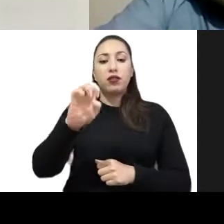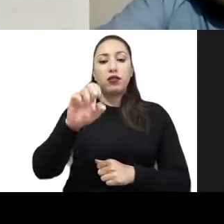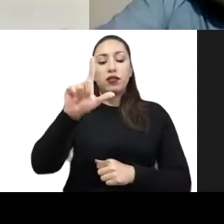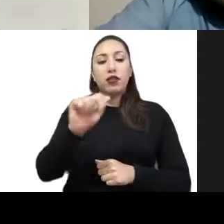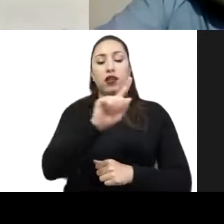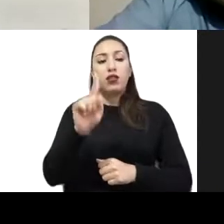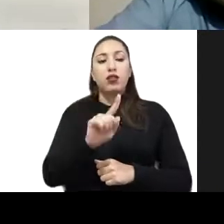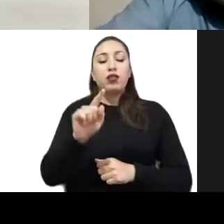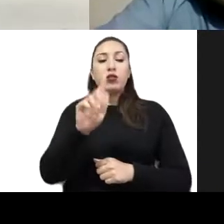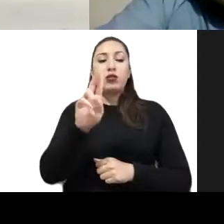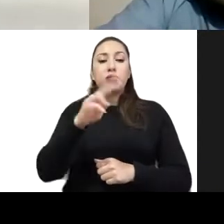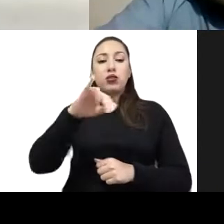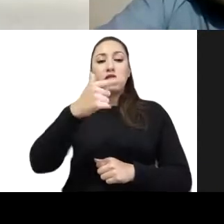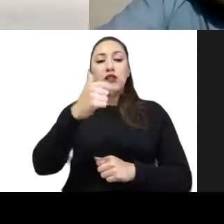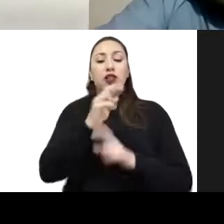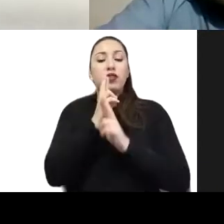Zúñiga, a favor.